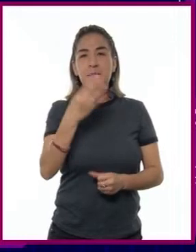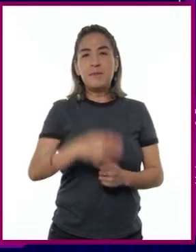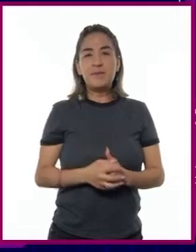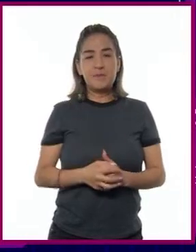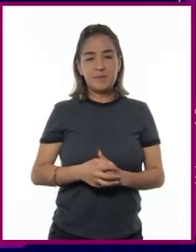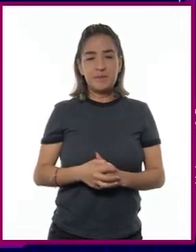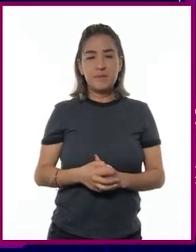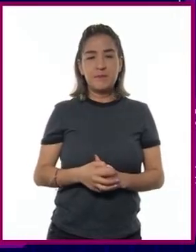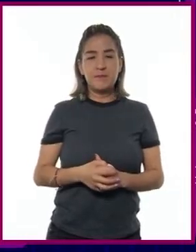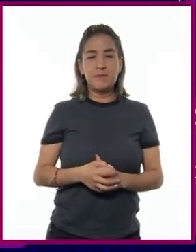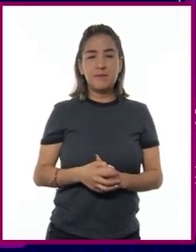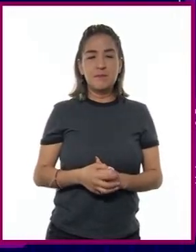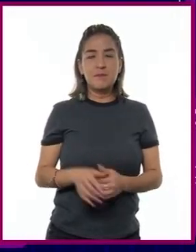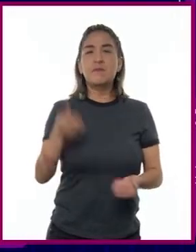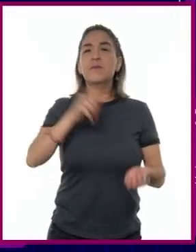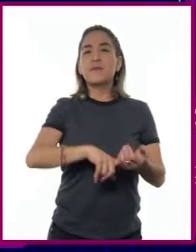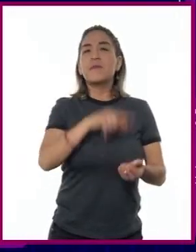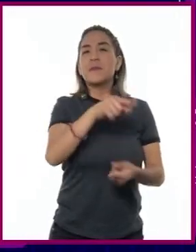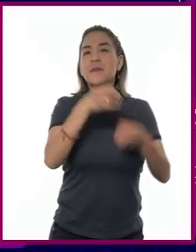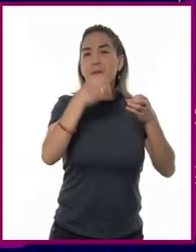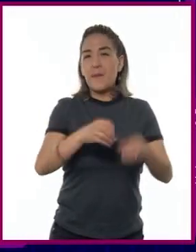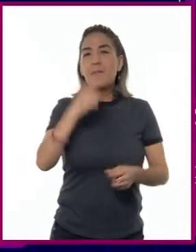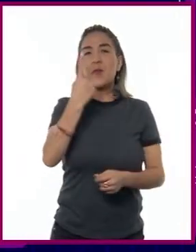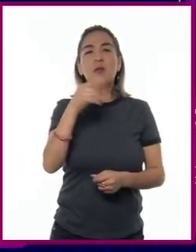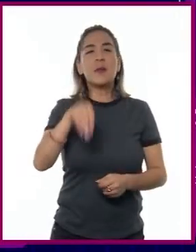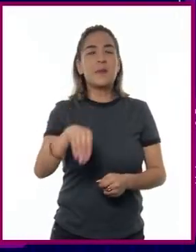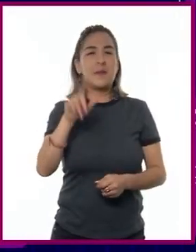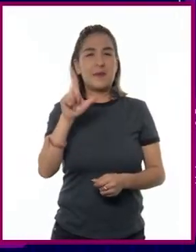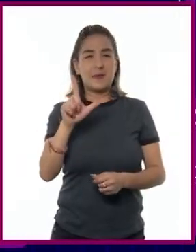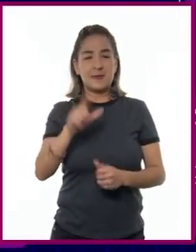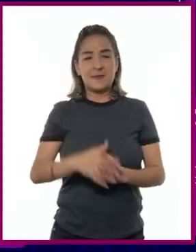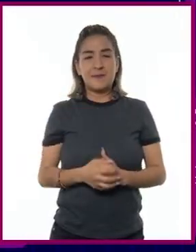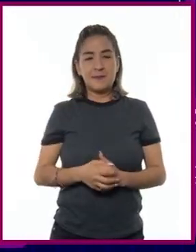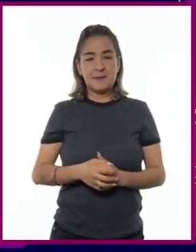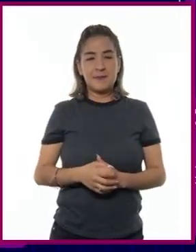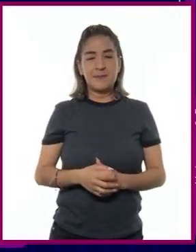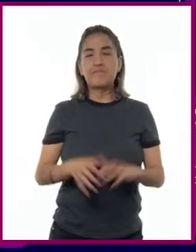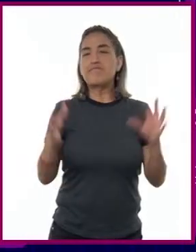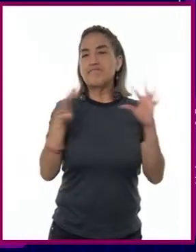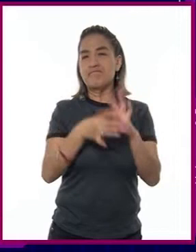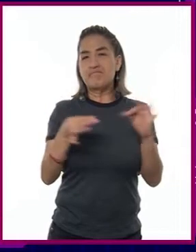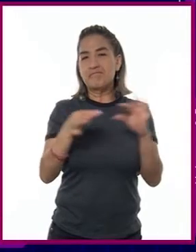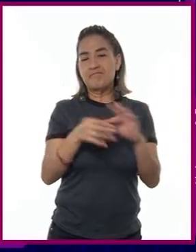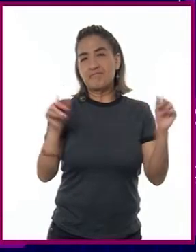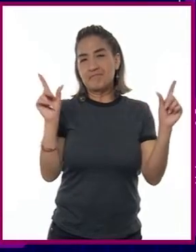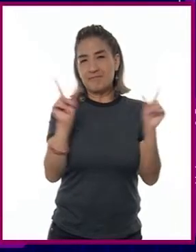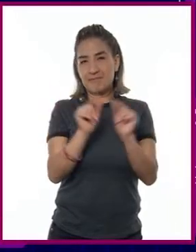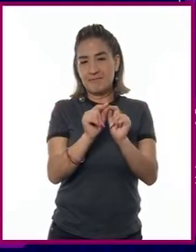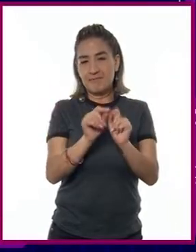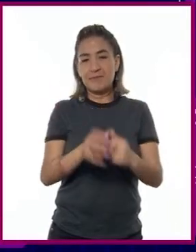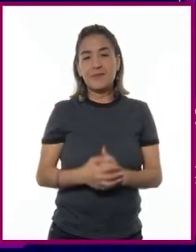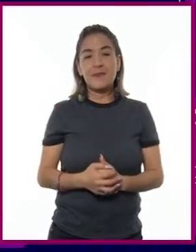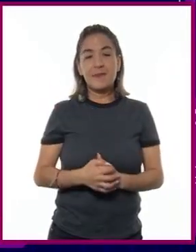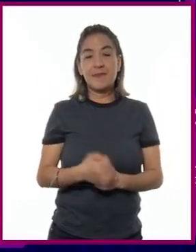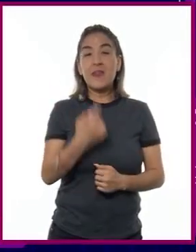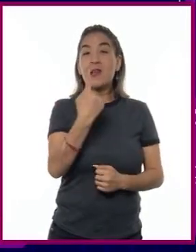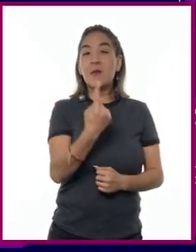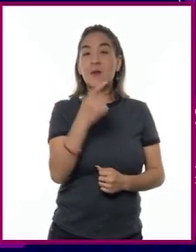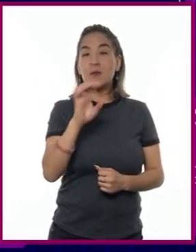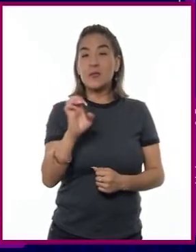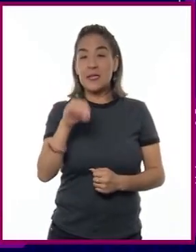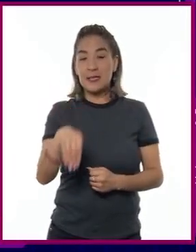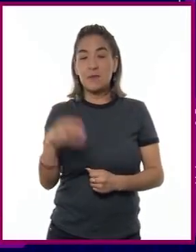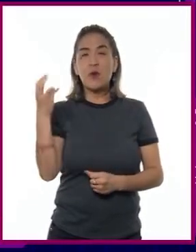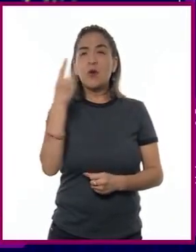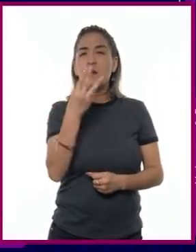ser líquido, ocupa 1 mililitro. En otras palabras, 1 centímetro